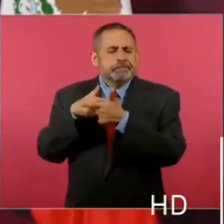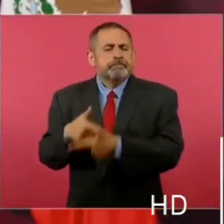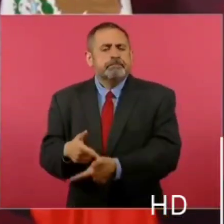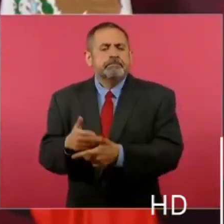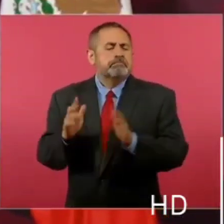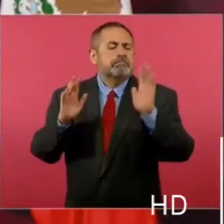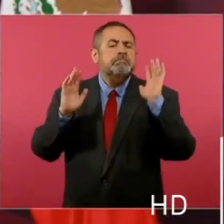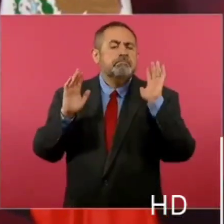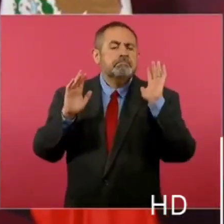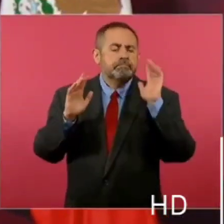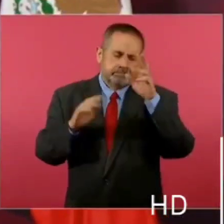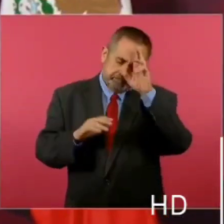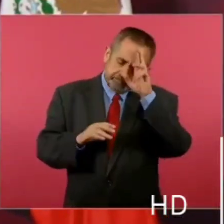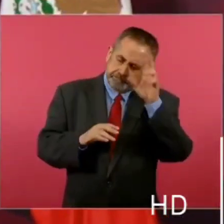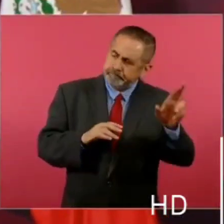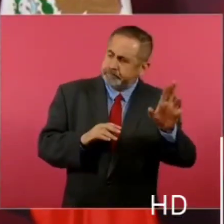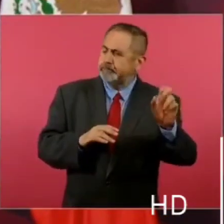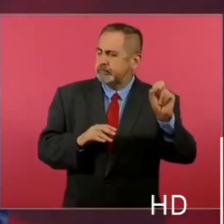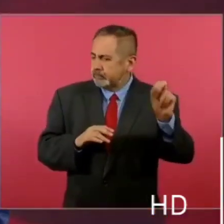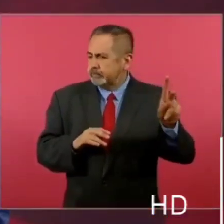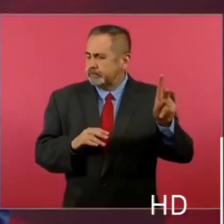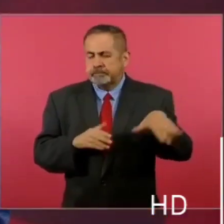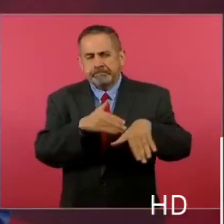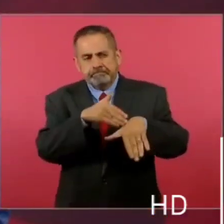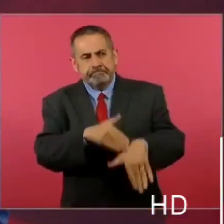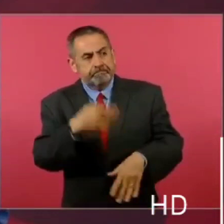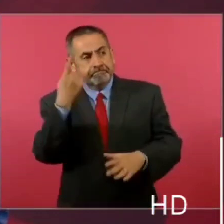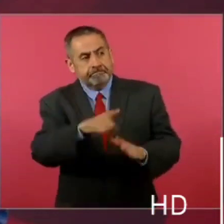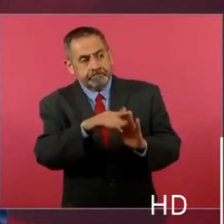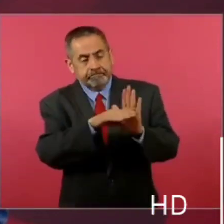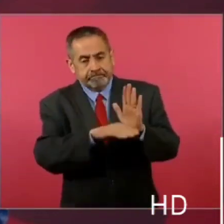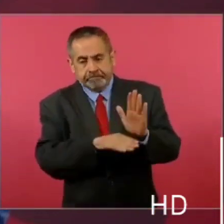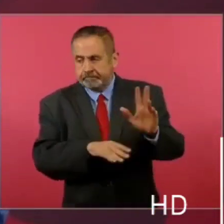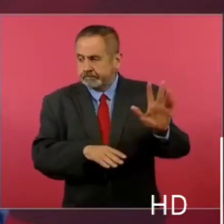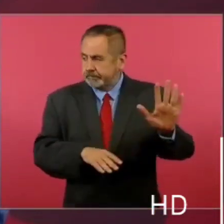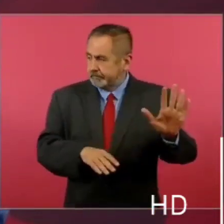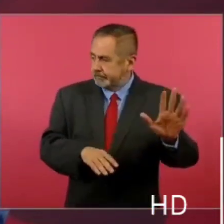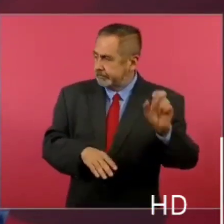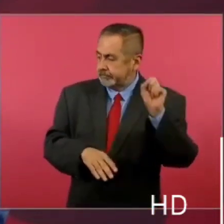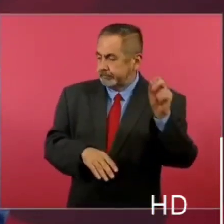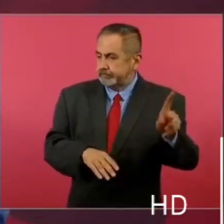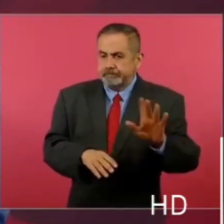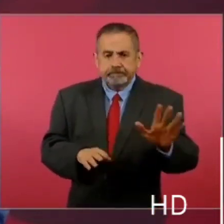a respetar, a acatar esas